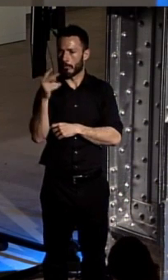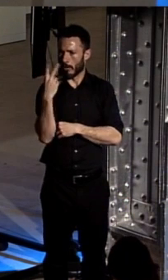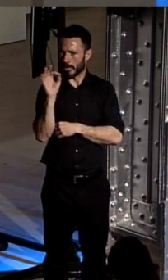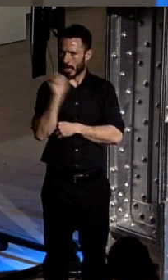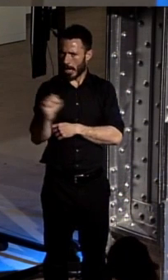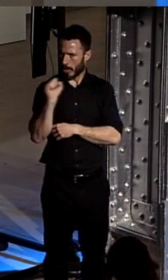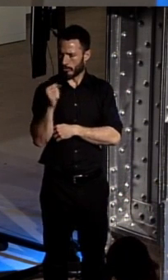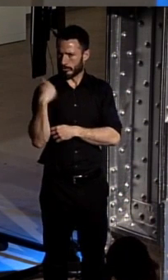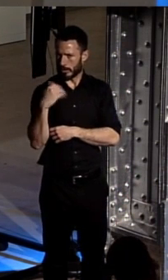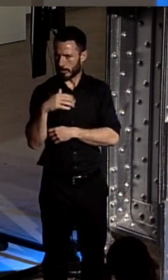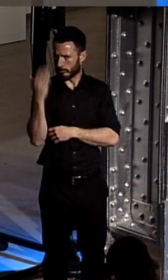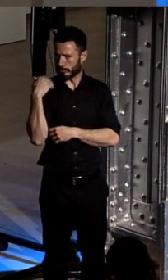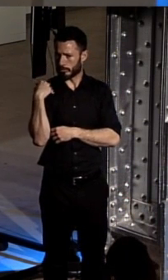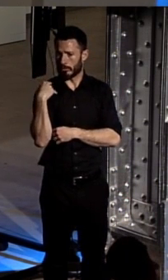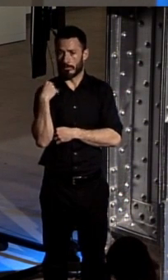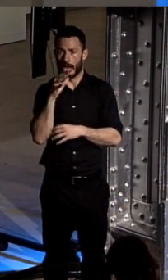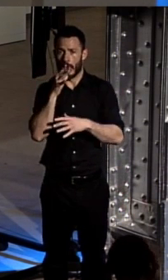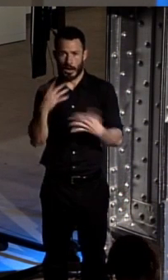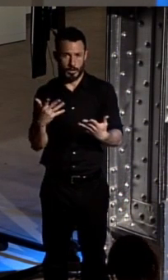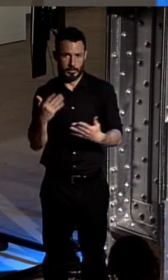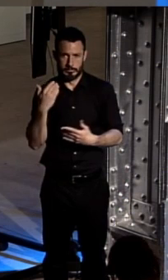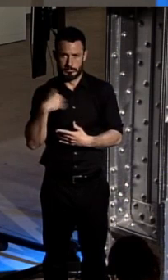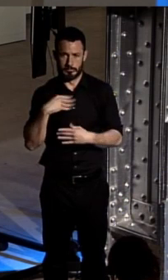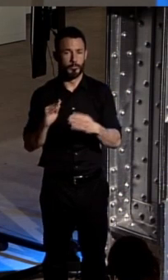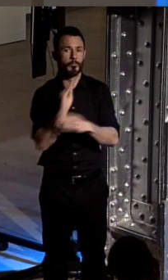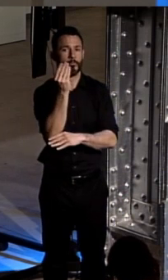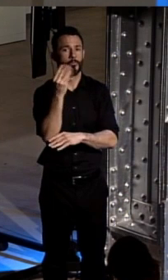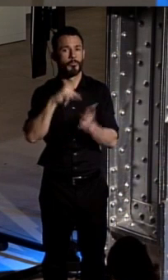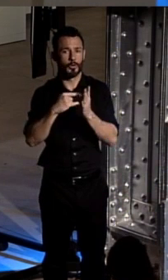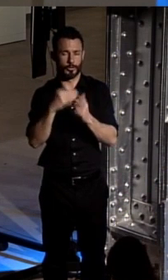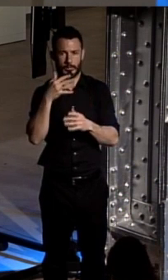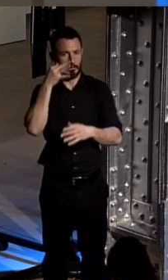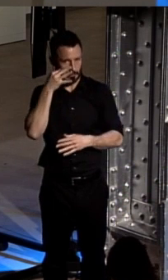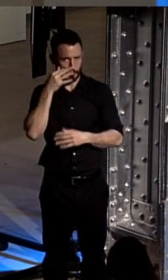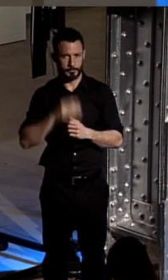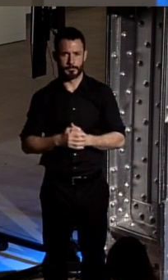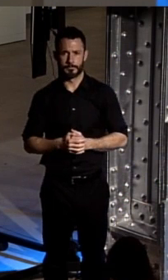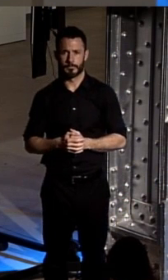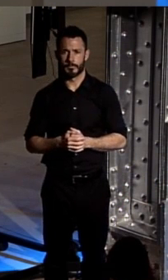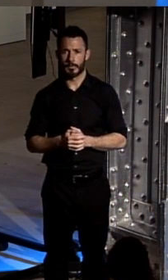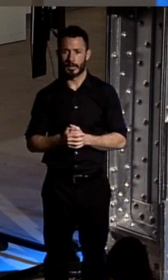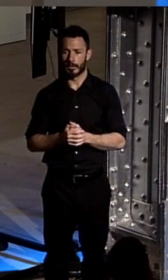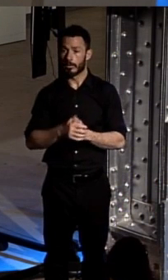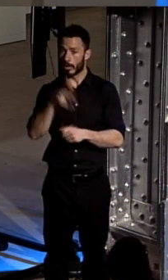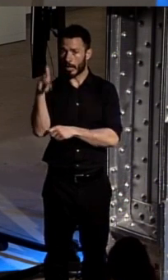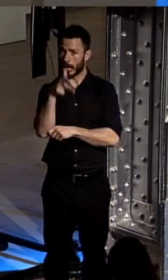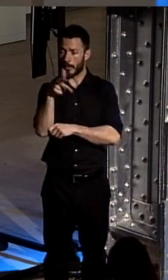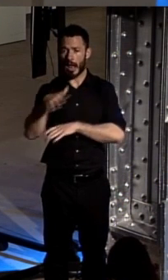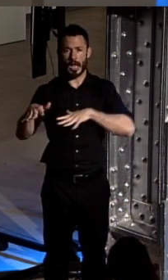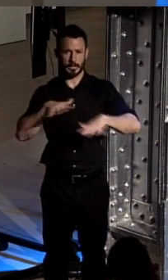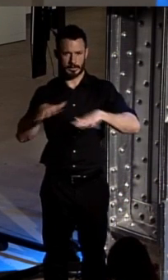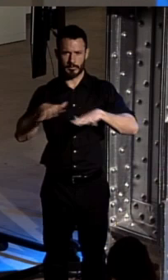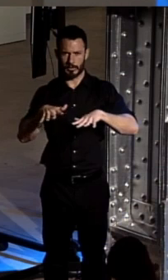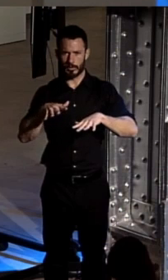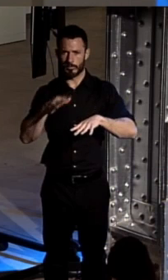años, pero que hoy en día ya está productizado, ¿no? Esto era un proyecto que hice donde hay una cámara, se llama una cámara activa, donde